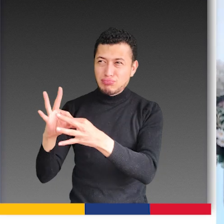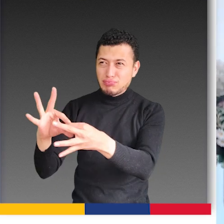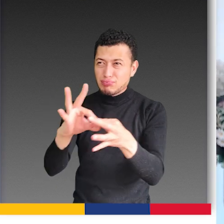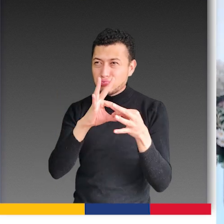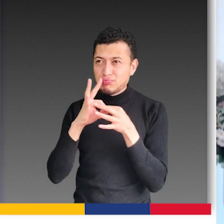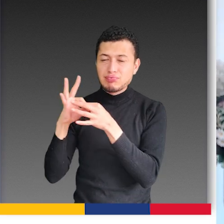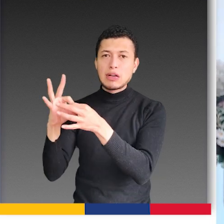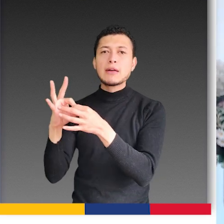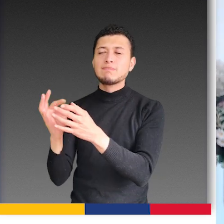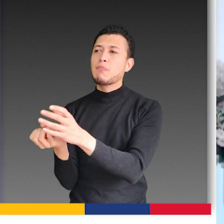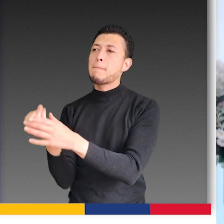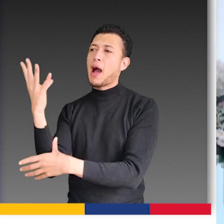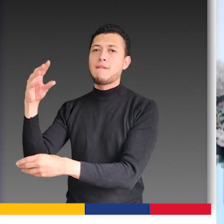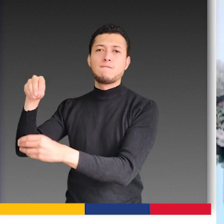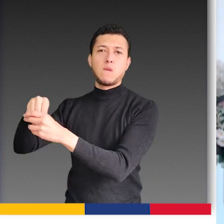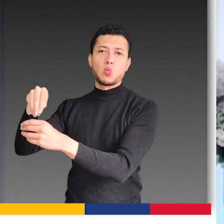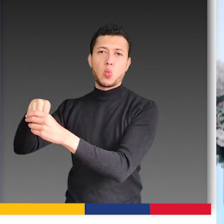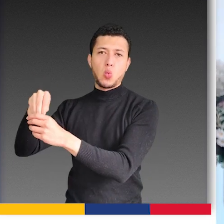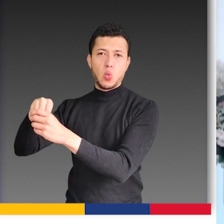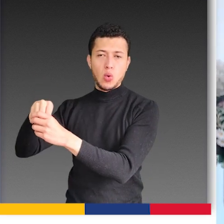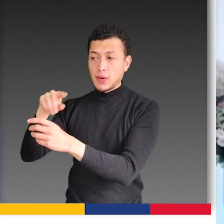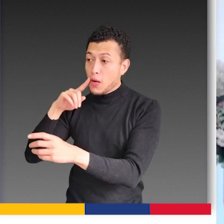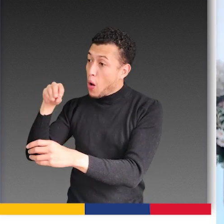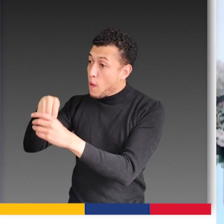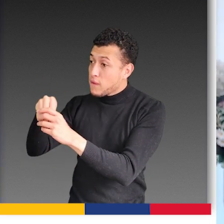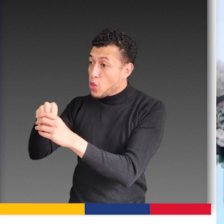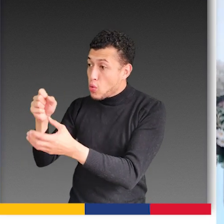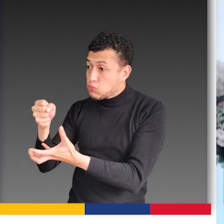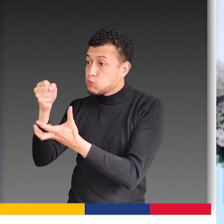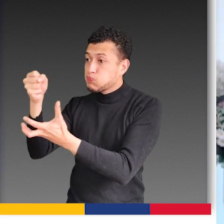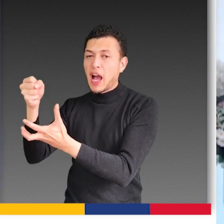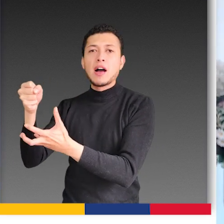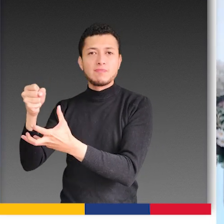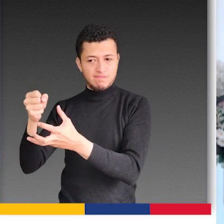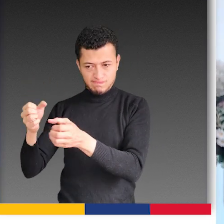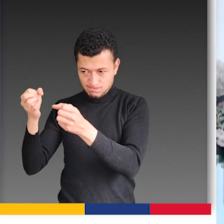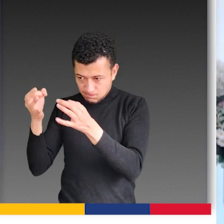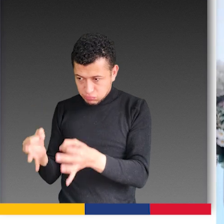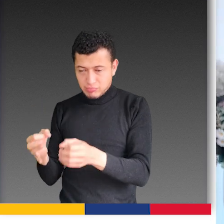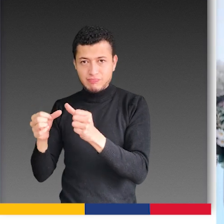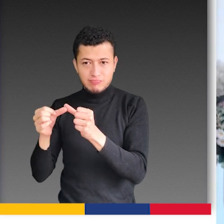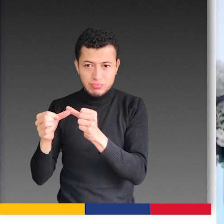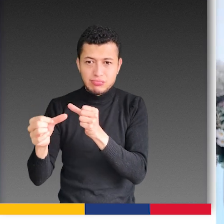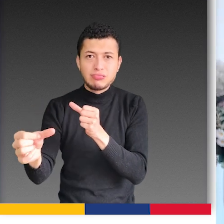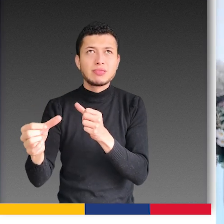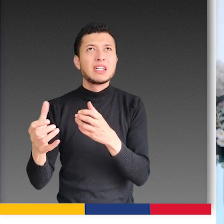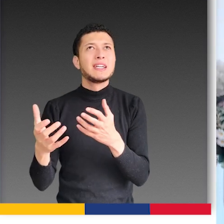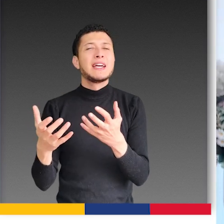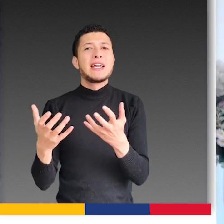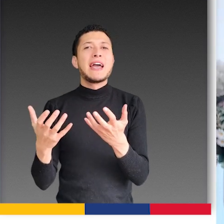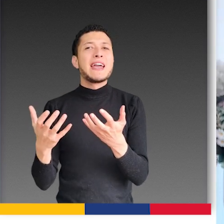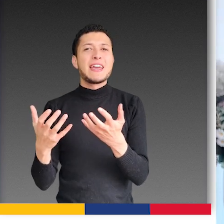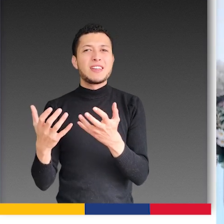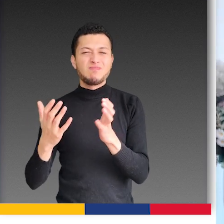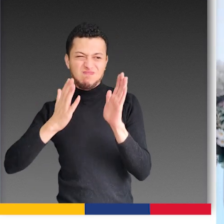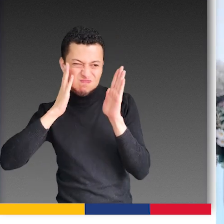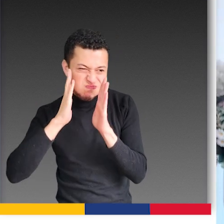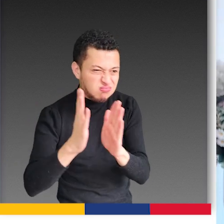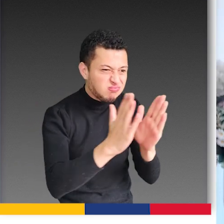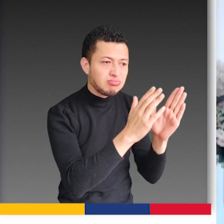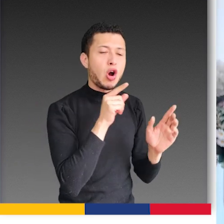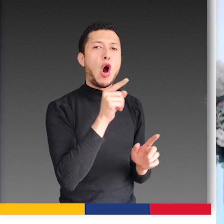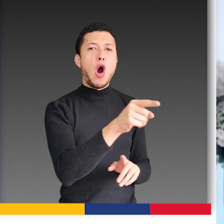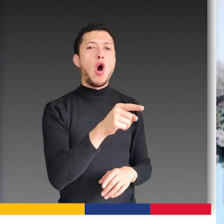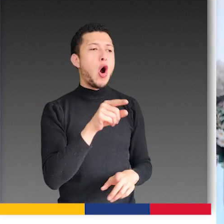Colombia que a esa alianza global se le cree un fondo que se